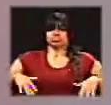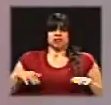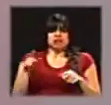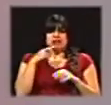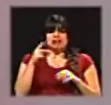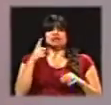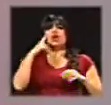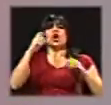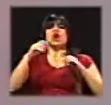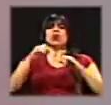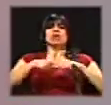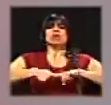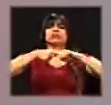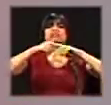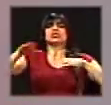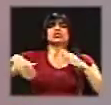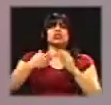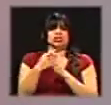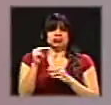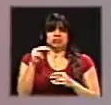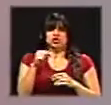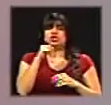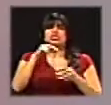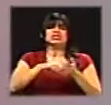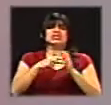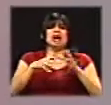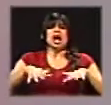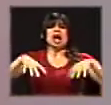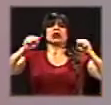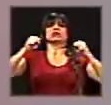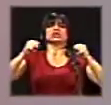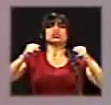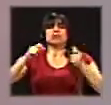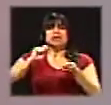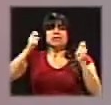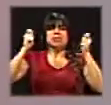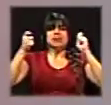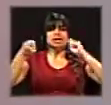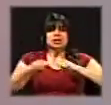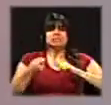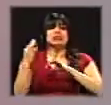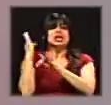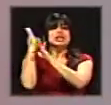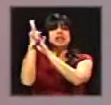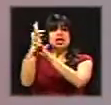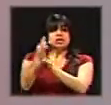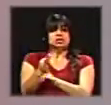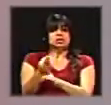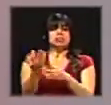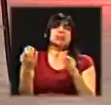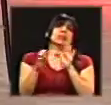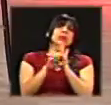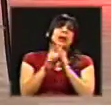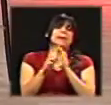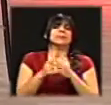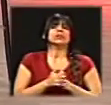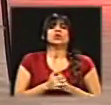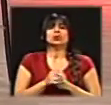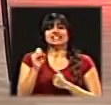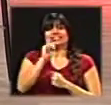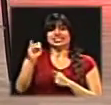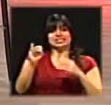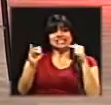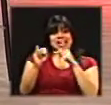a estatizar todo. No está asumiendo, ese tipo de reivindicaciones tradicionalmente, de la